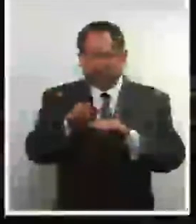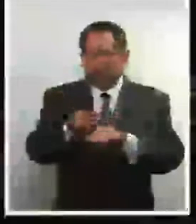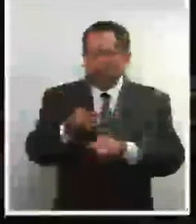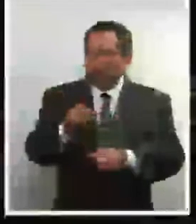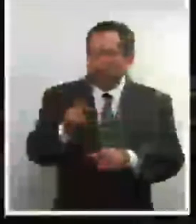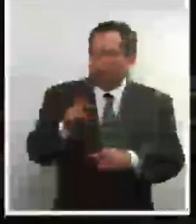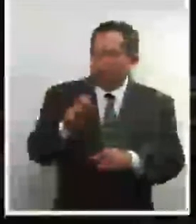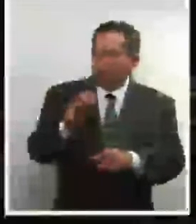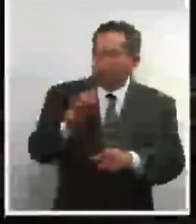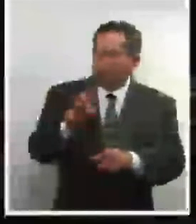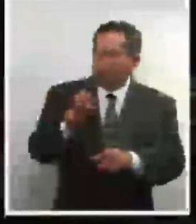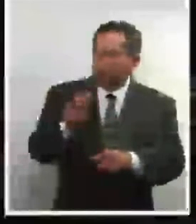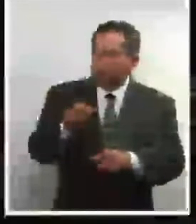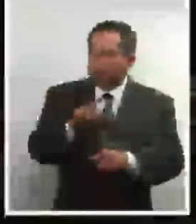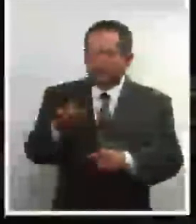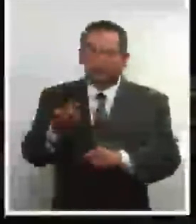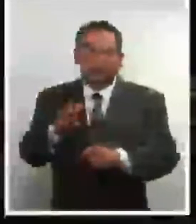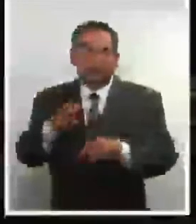de procuración de justicia.